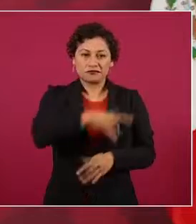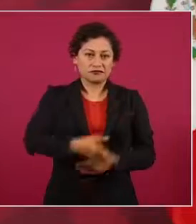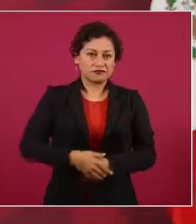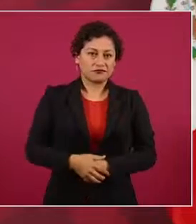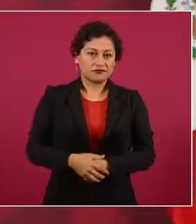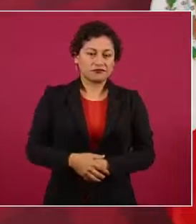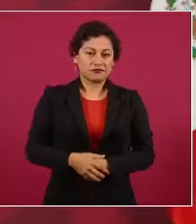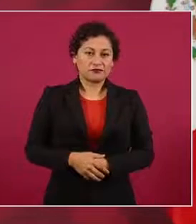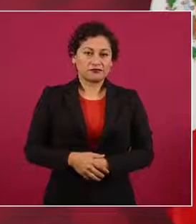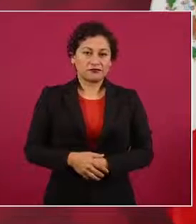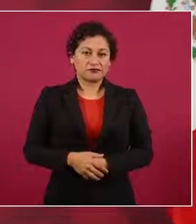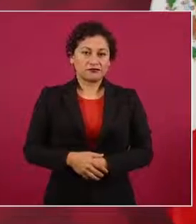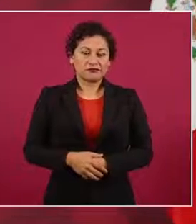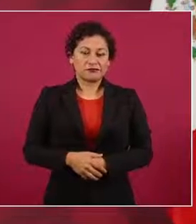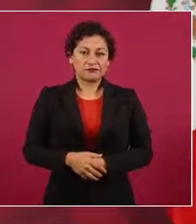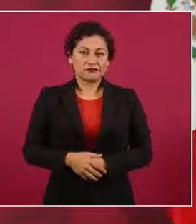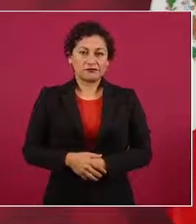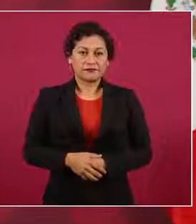O